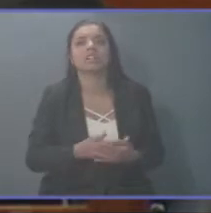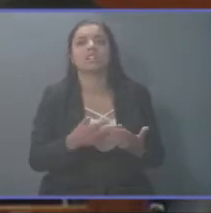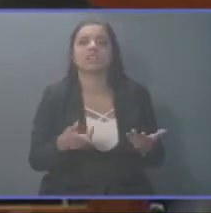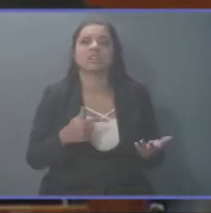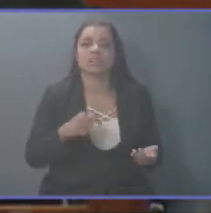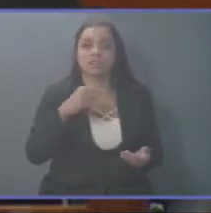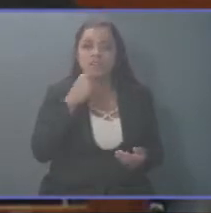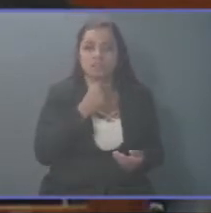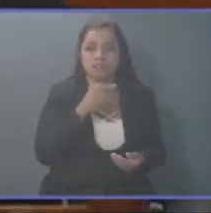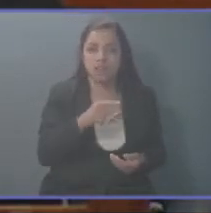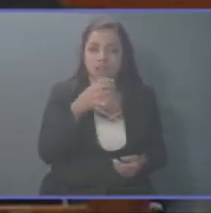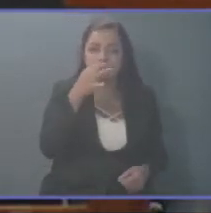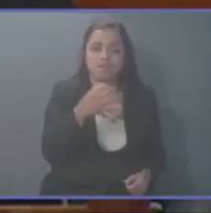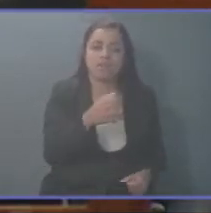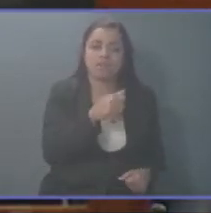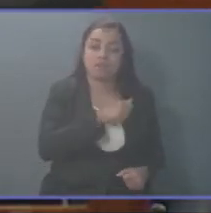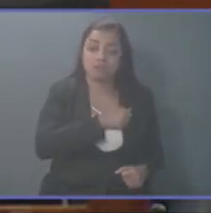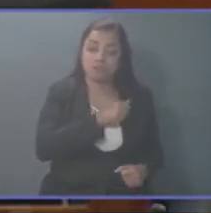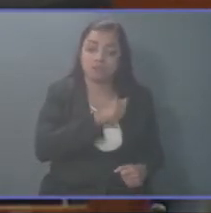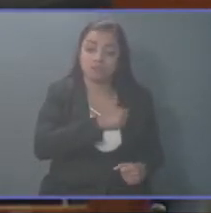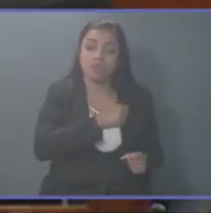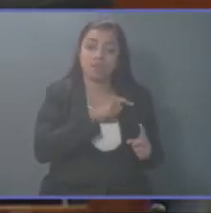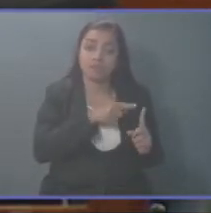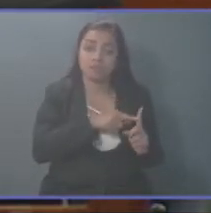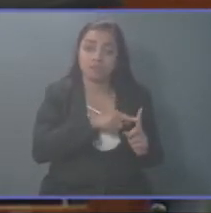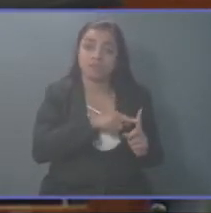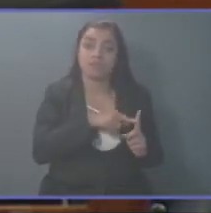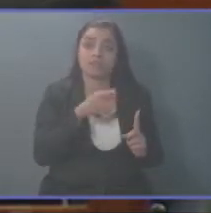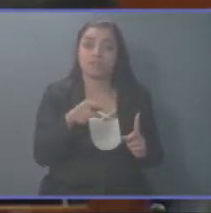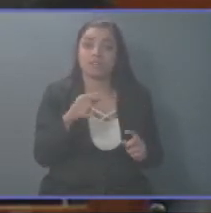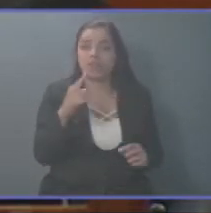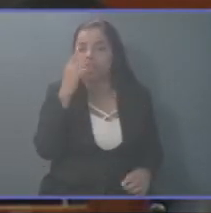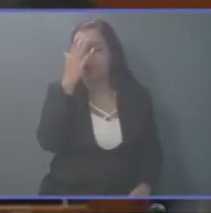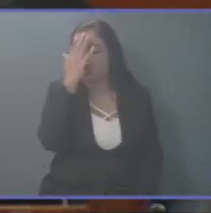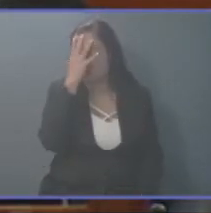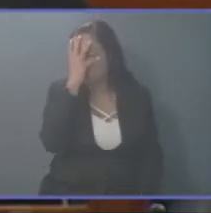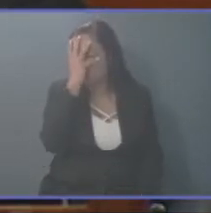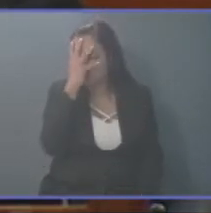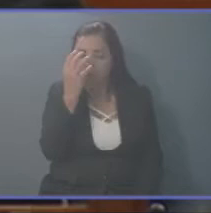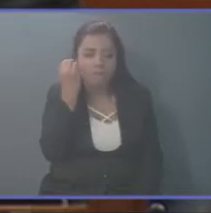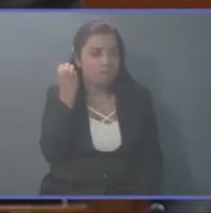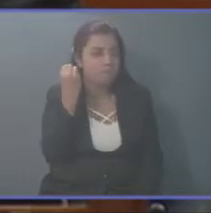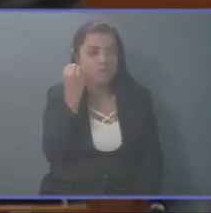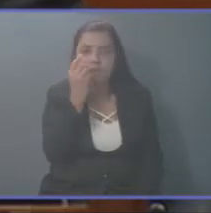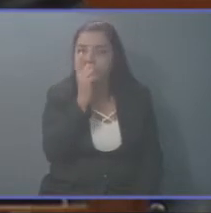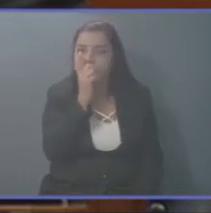fue el responsable de la humillación